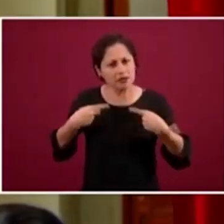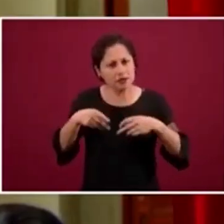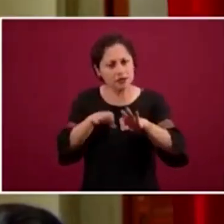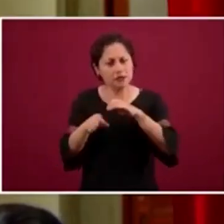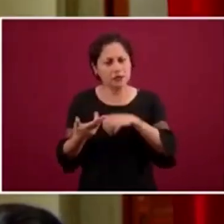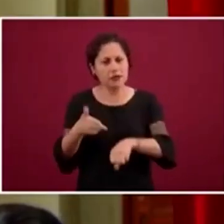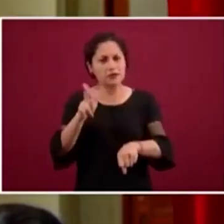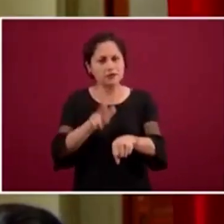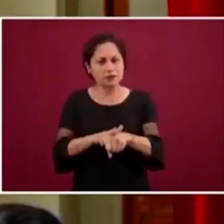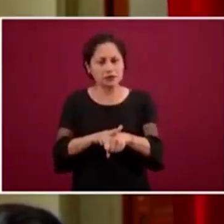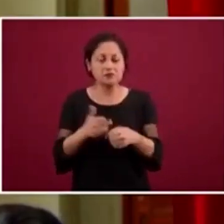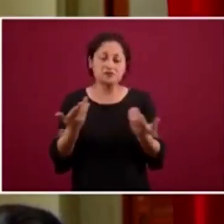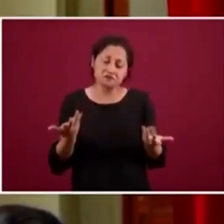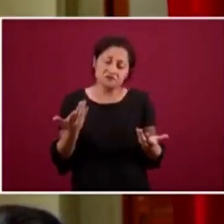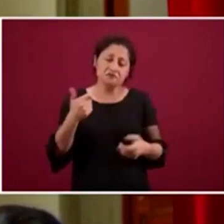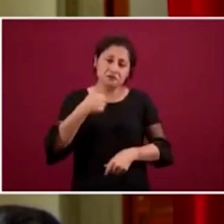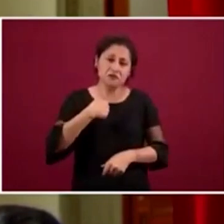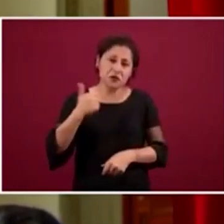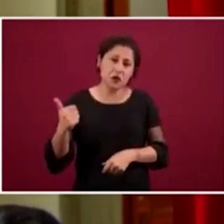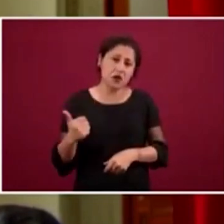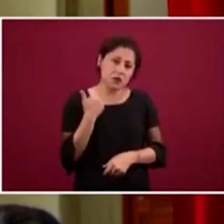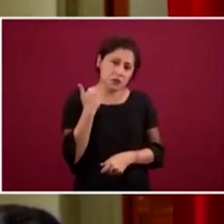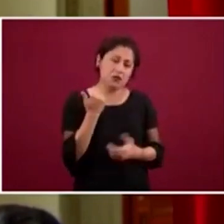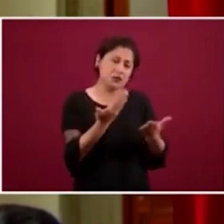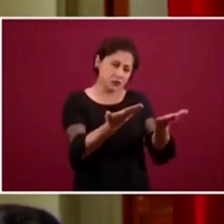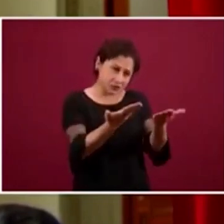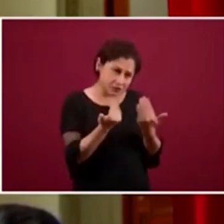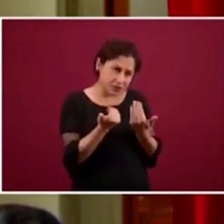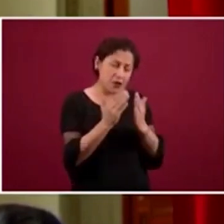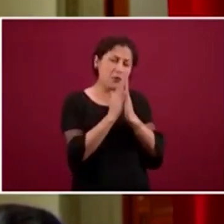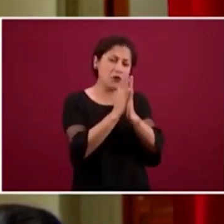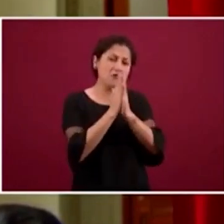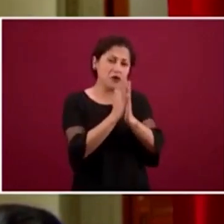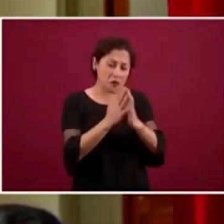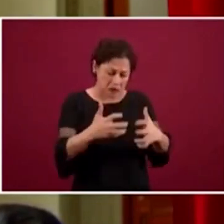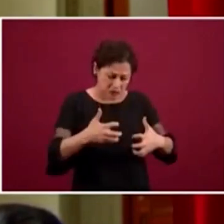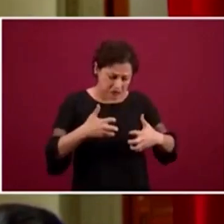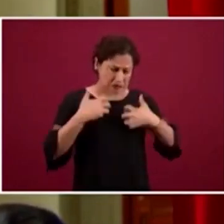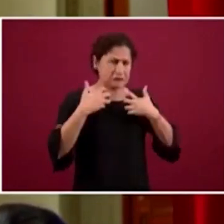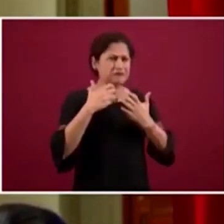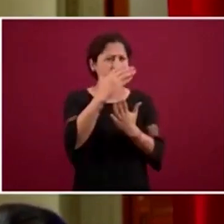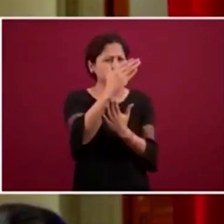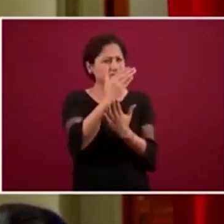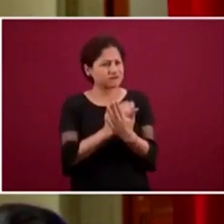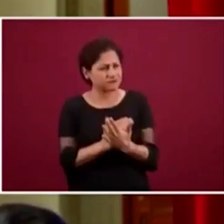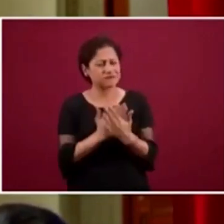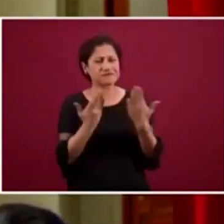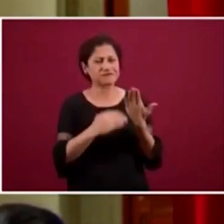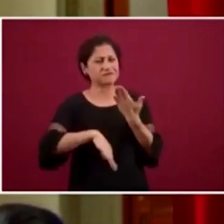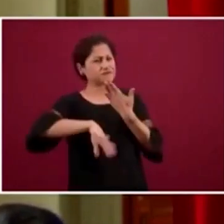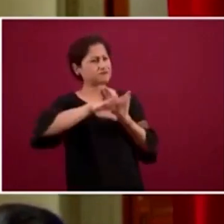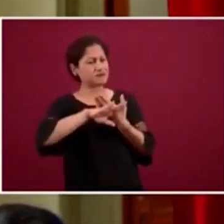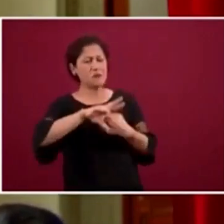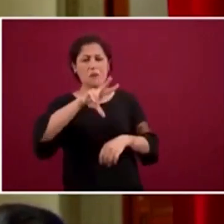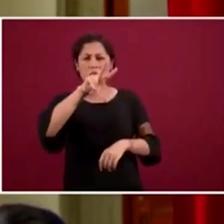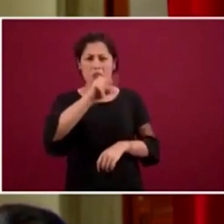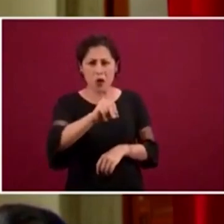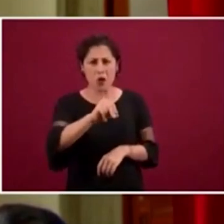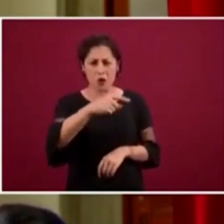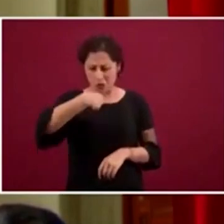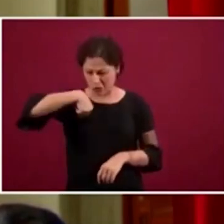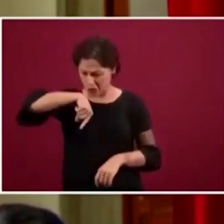Invitarlos a que se limiten en esas agresiones. Nosotros podemos salvar sus vidas.